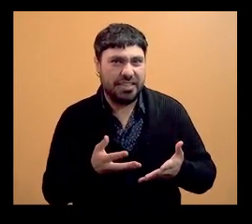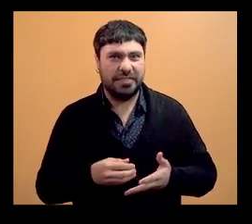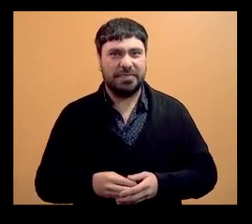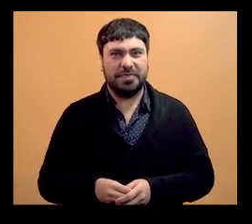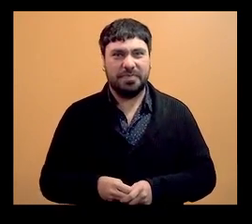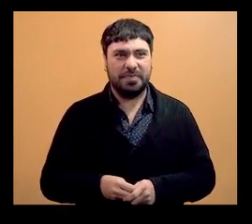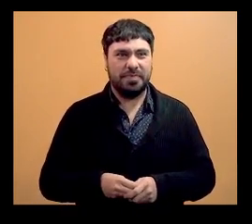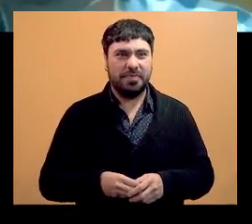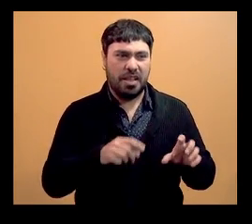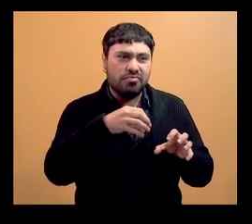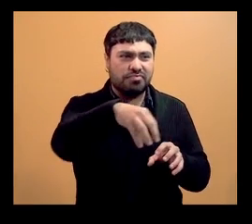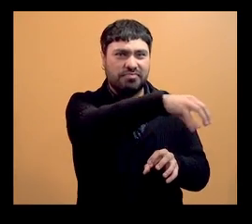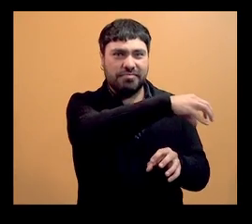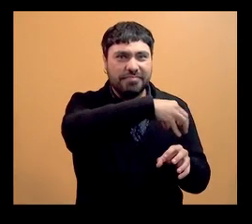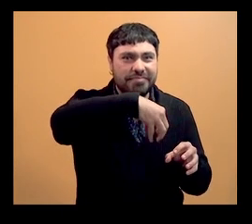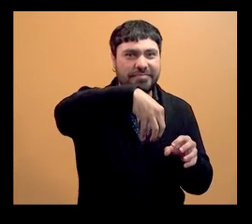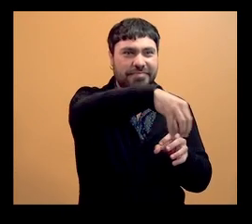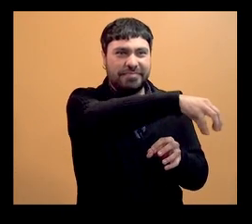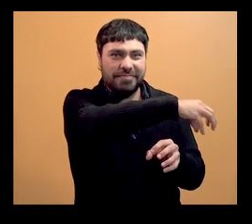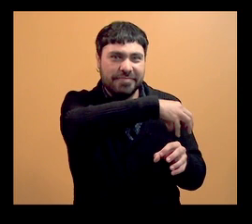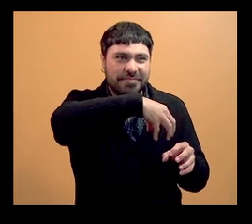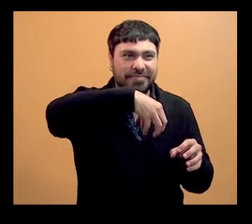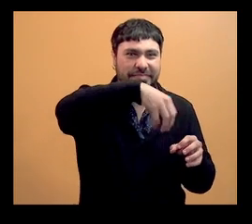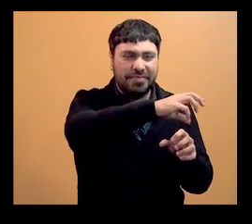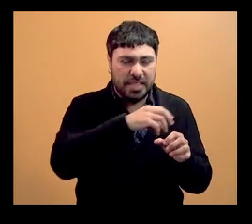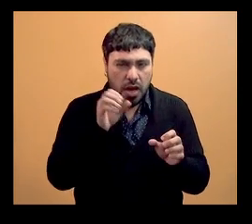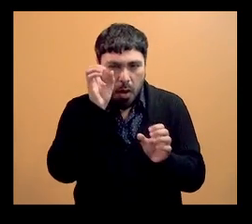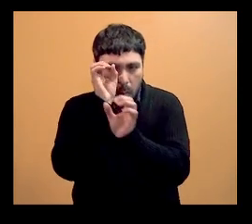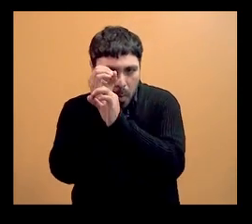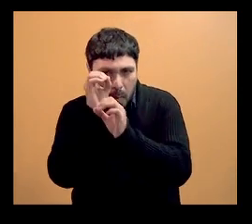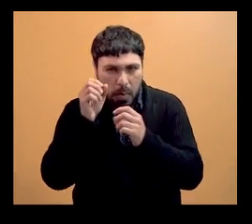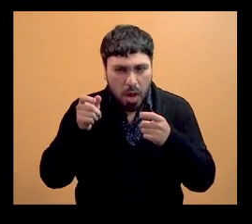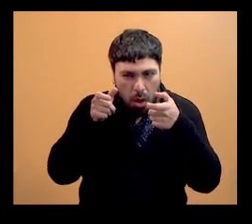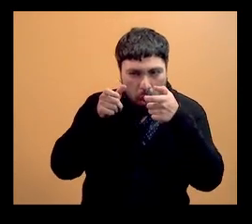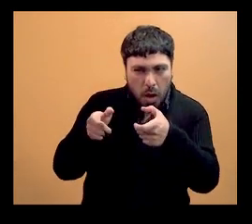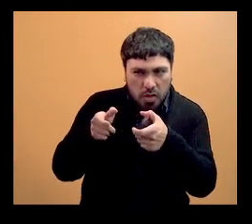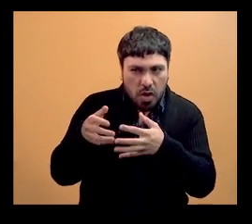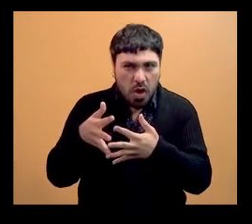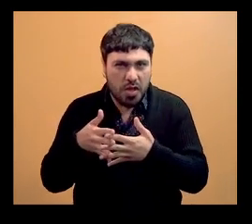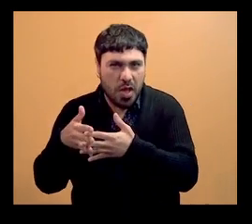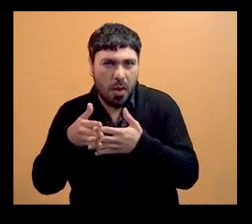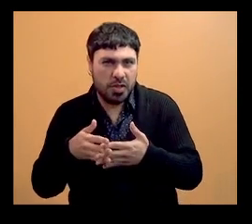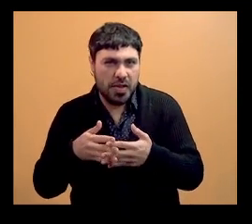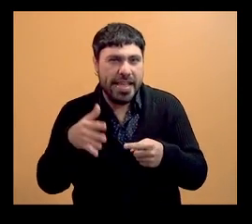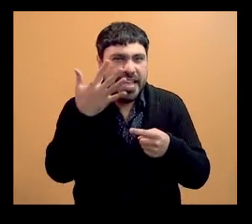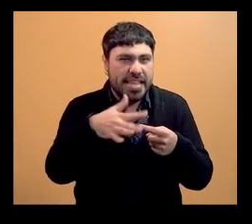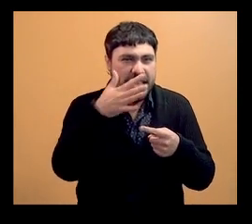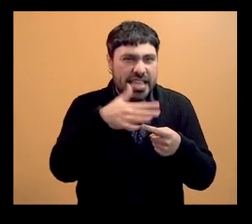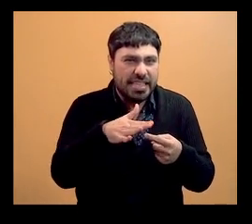circula por sobre Unión, Estados Unidos, United States, 15 veces al día. Eso era lo